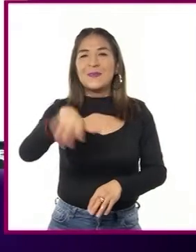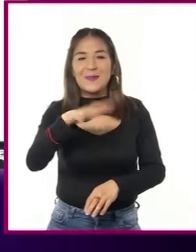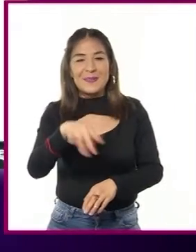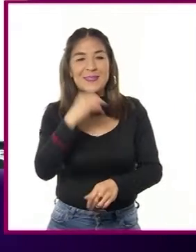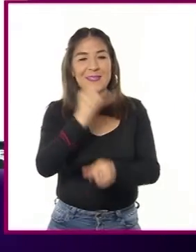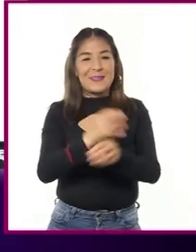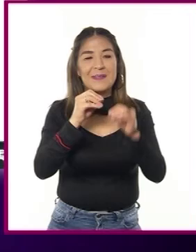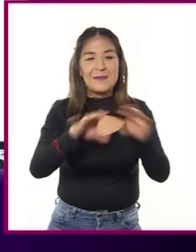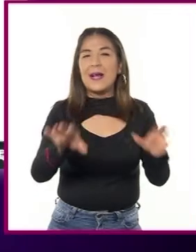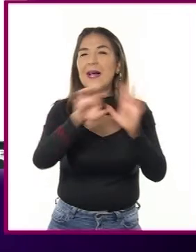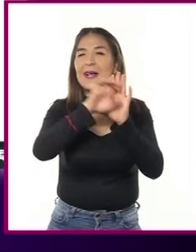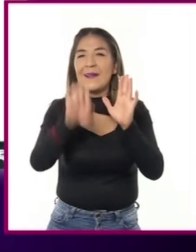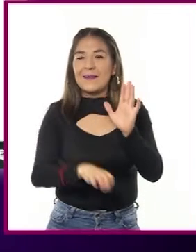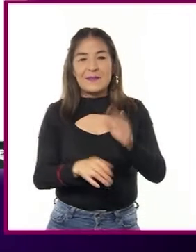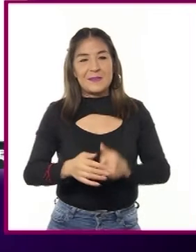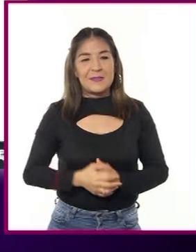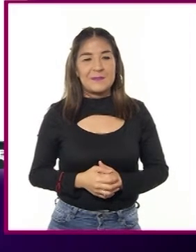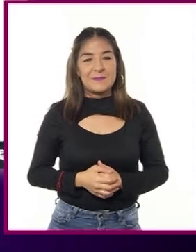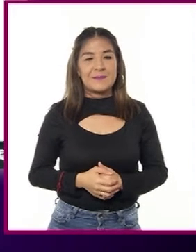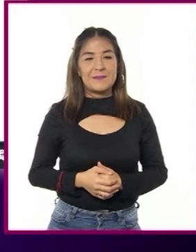Por ejemplo,